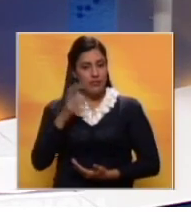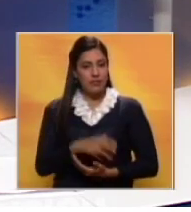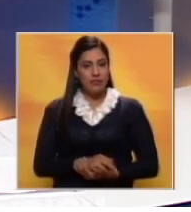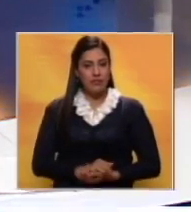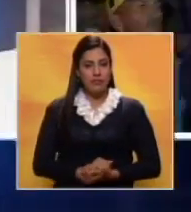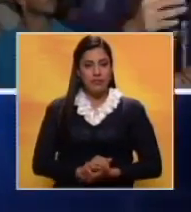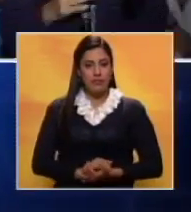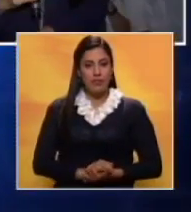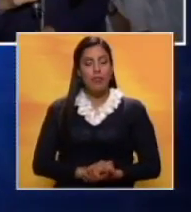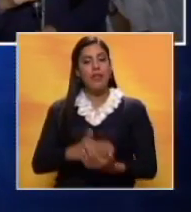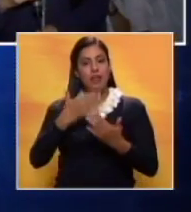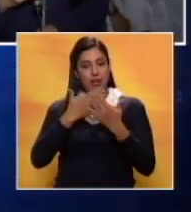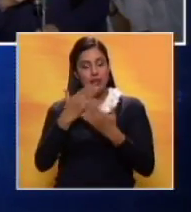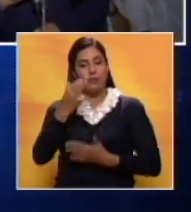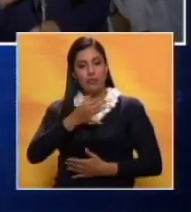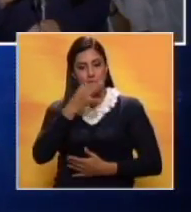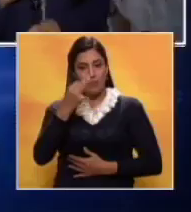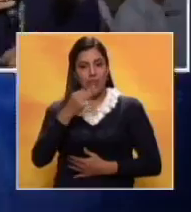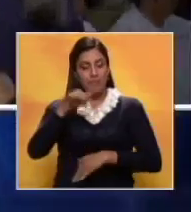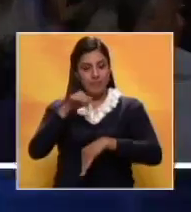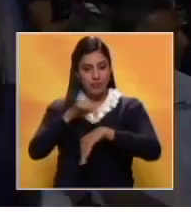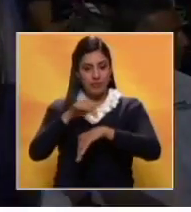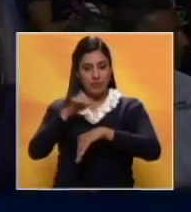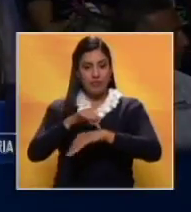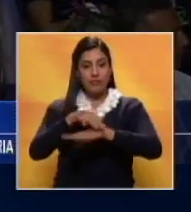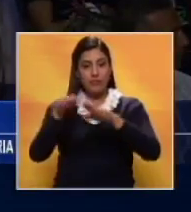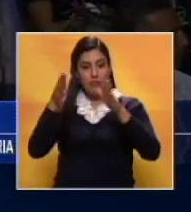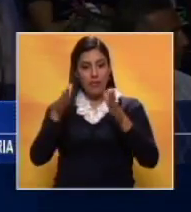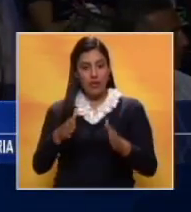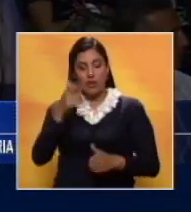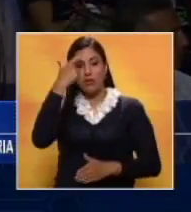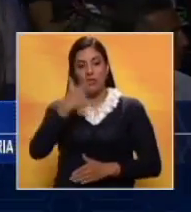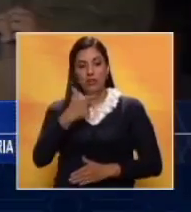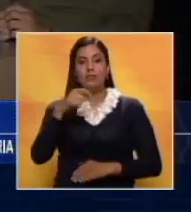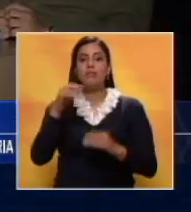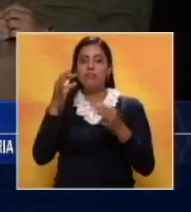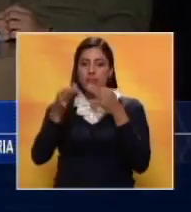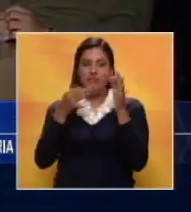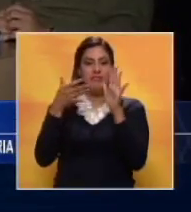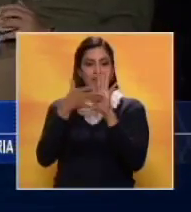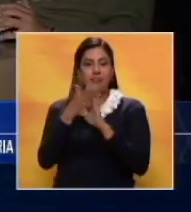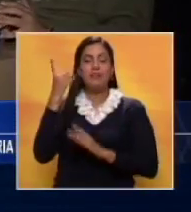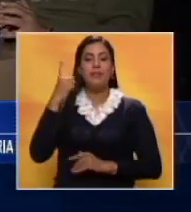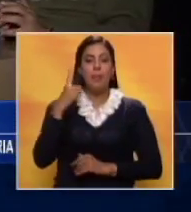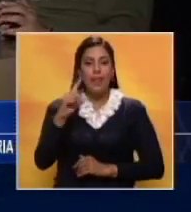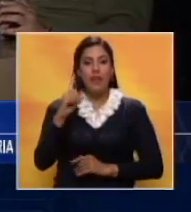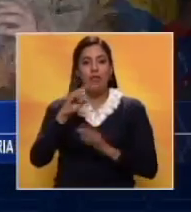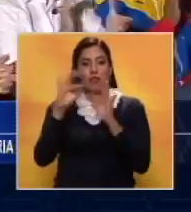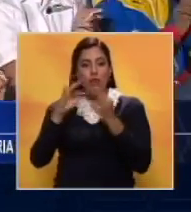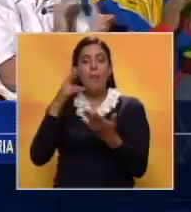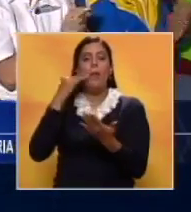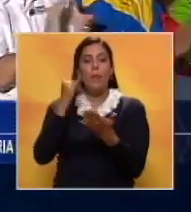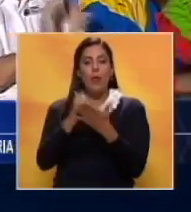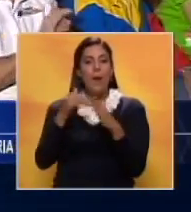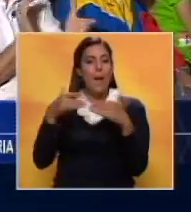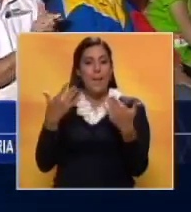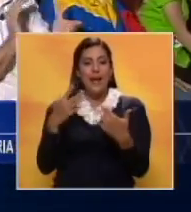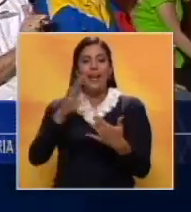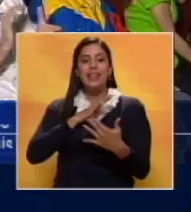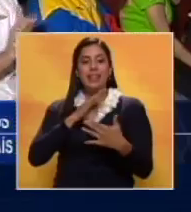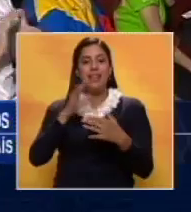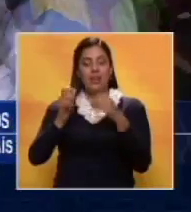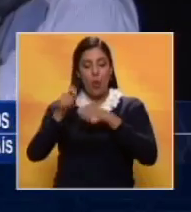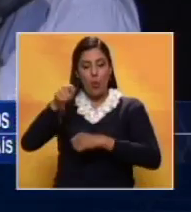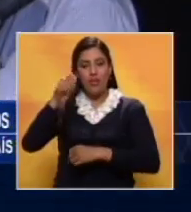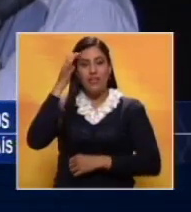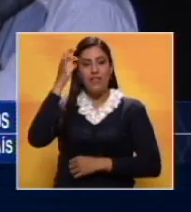escuchamos. Gracias, buenas tardes. A esta hora el ministro Ugbel Roa asegura que existen elementos probatorios para que sea